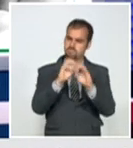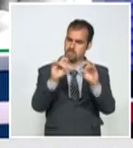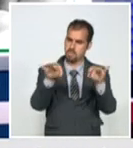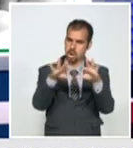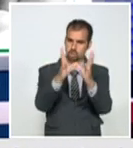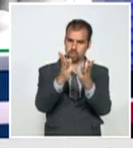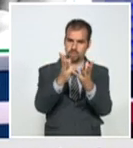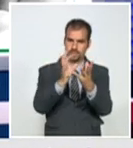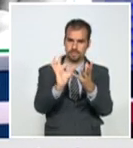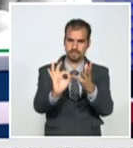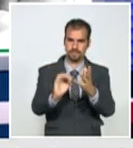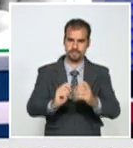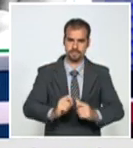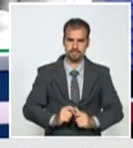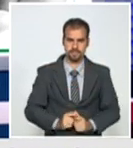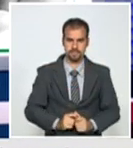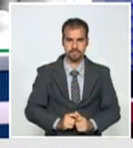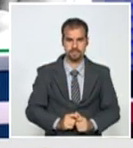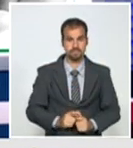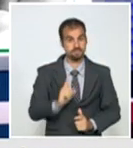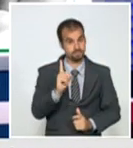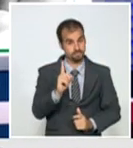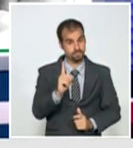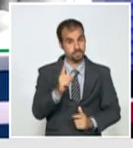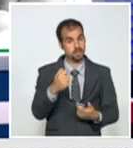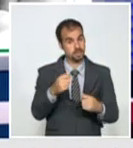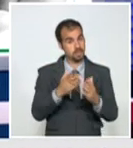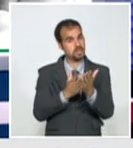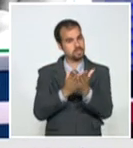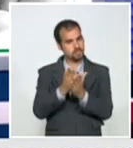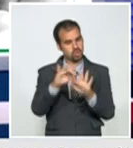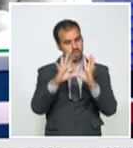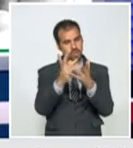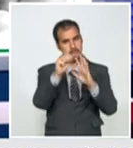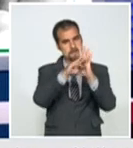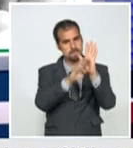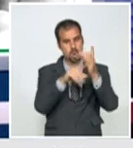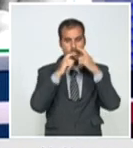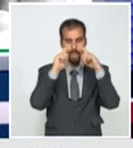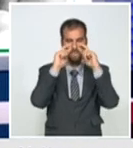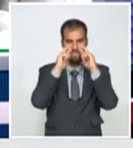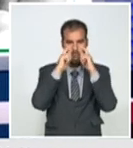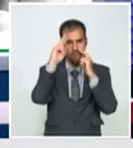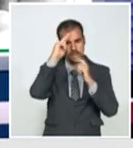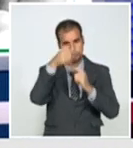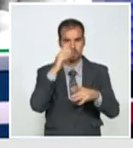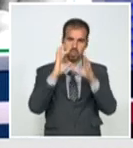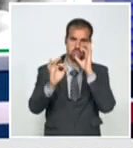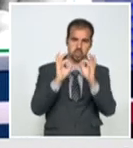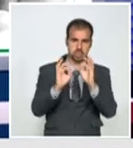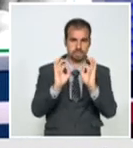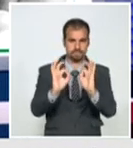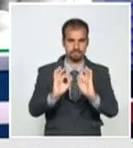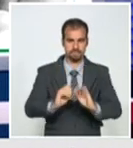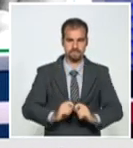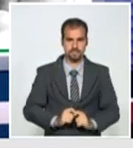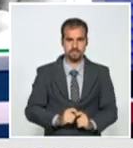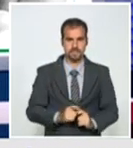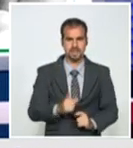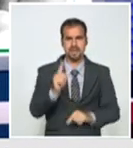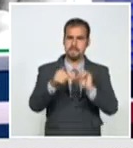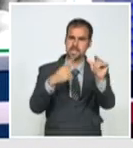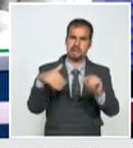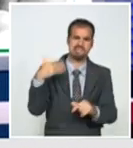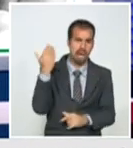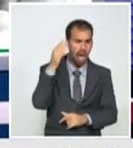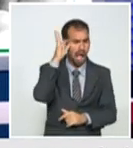cubana. A continuar con las medidas higiénico-sanitarias, no perder la percepción de riesgo, y la